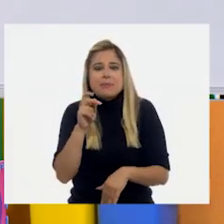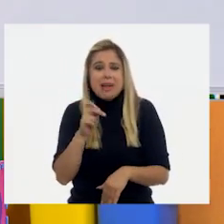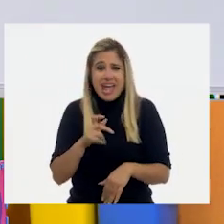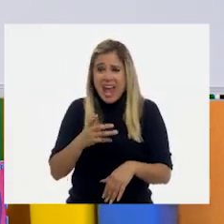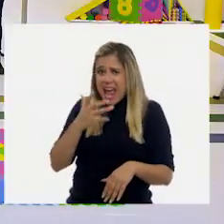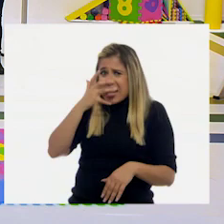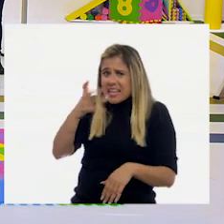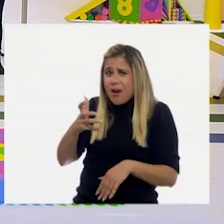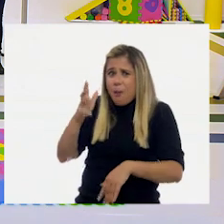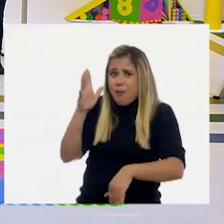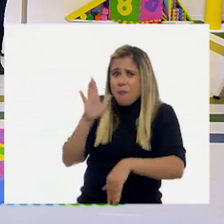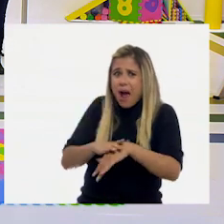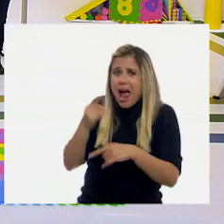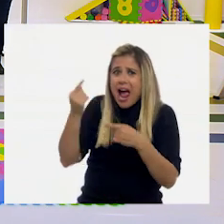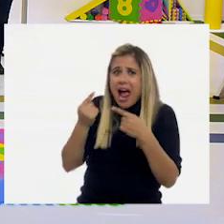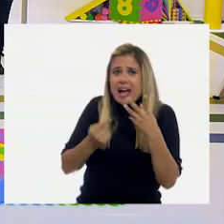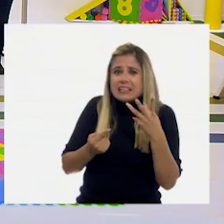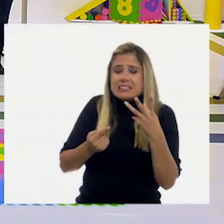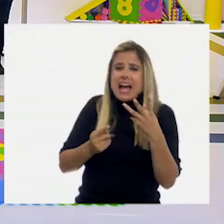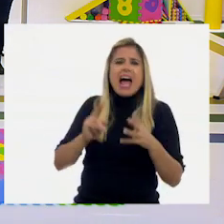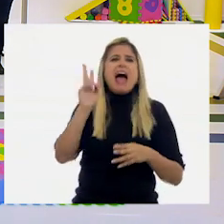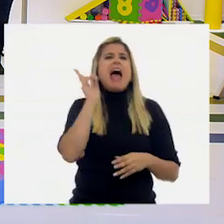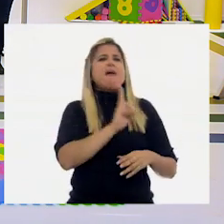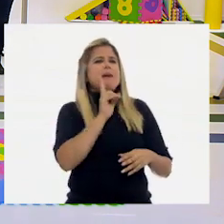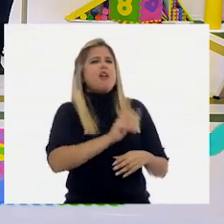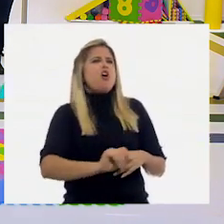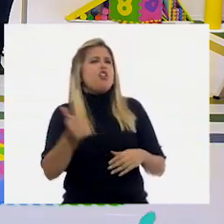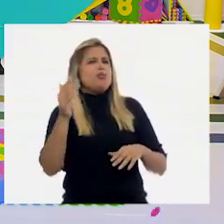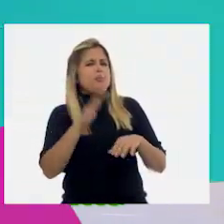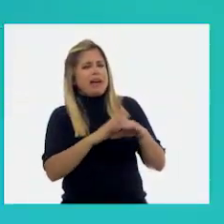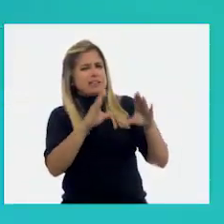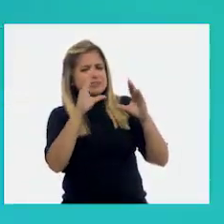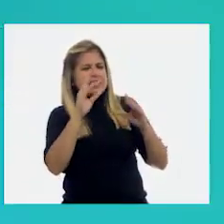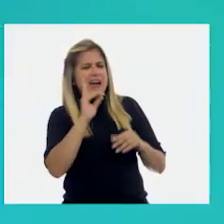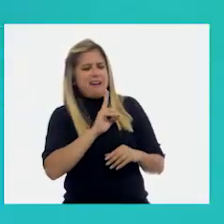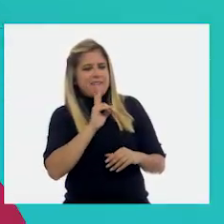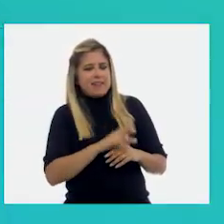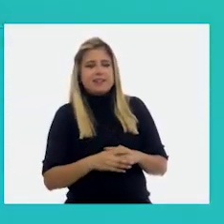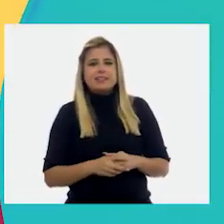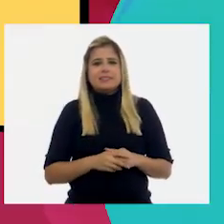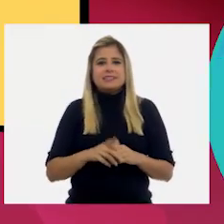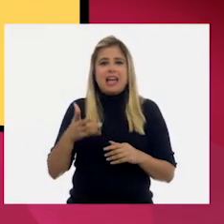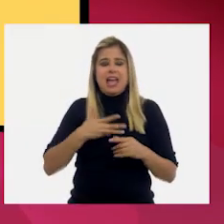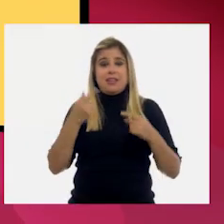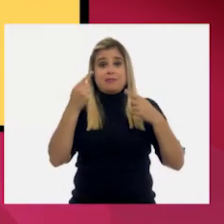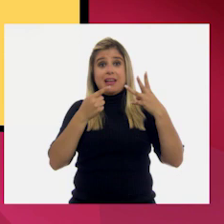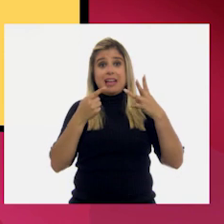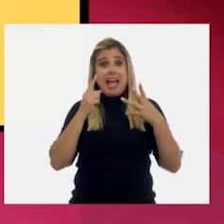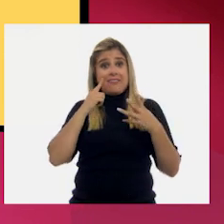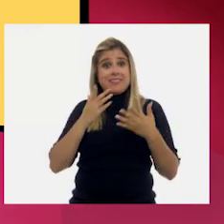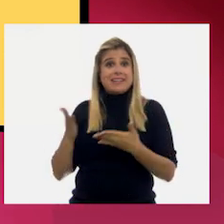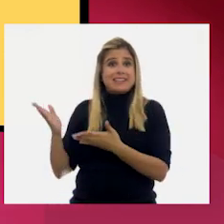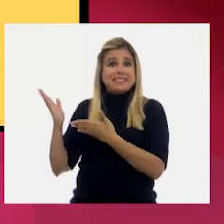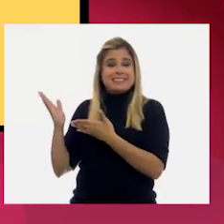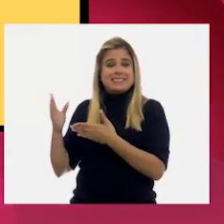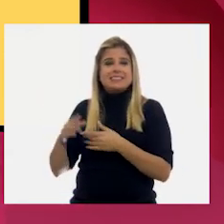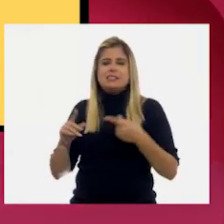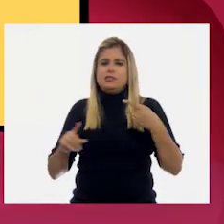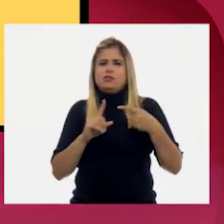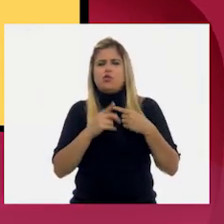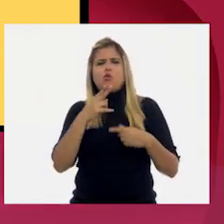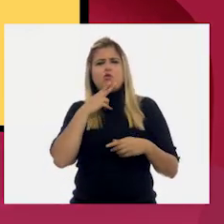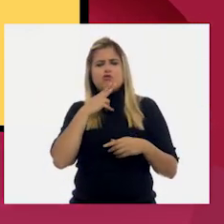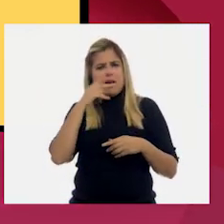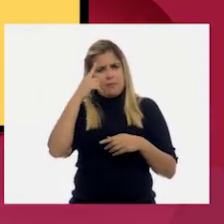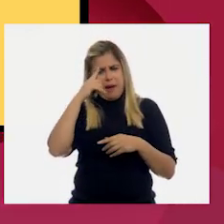más puntos? A ver, sí. ¿Por qué no vemos qué otros puntos nos faltan? Tenemos ahí en un gráfico. Sí, ahí está. ¿Cómo usar el croquis